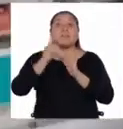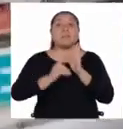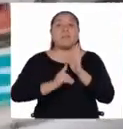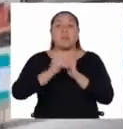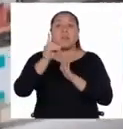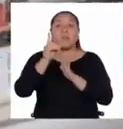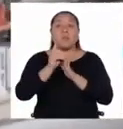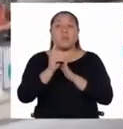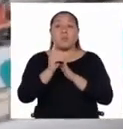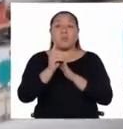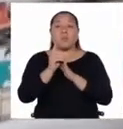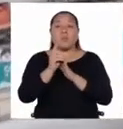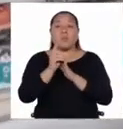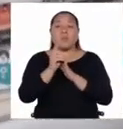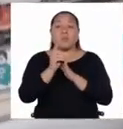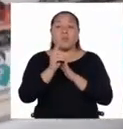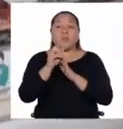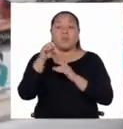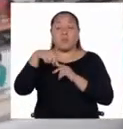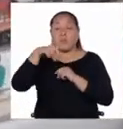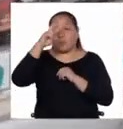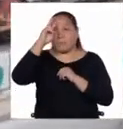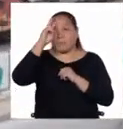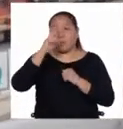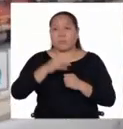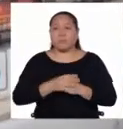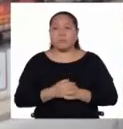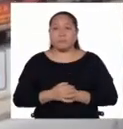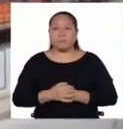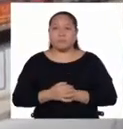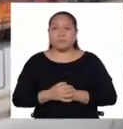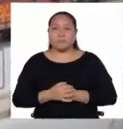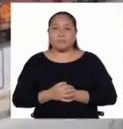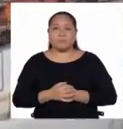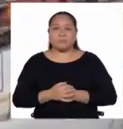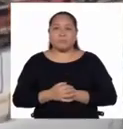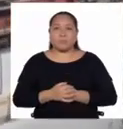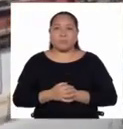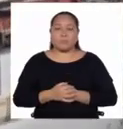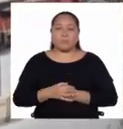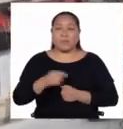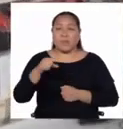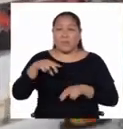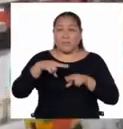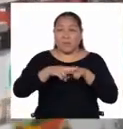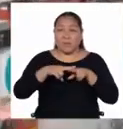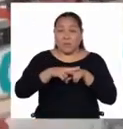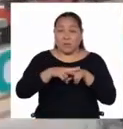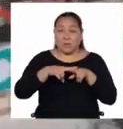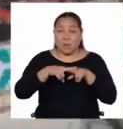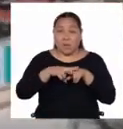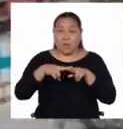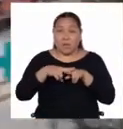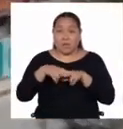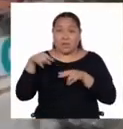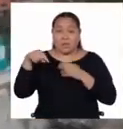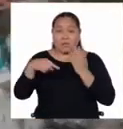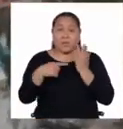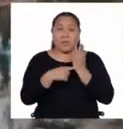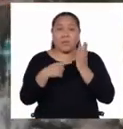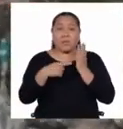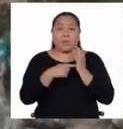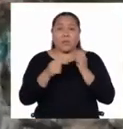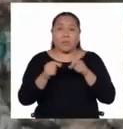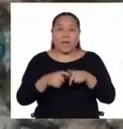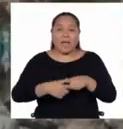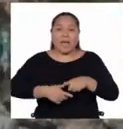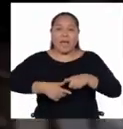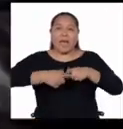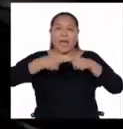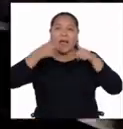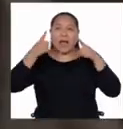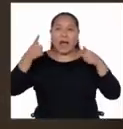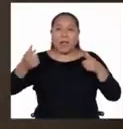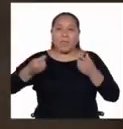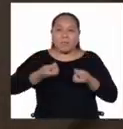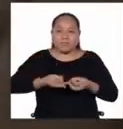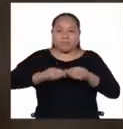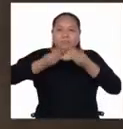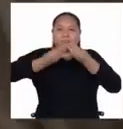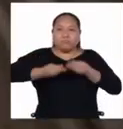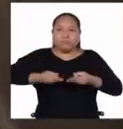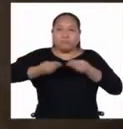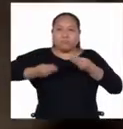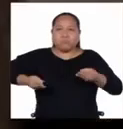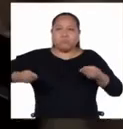Lo que pasa es que el ferrocarril se reconoce ahora, es una tecnología para grandes cargas a grandes distancias